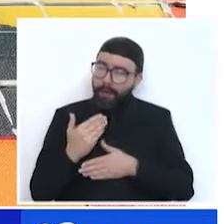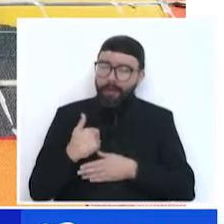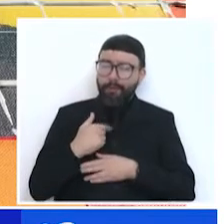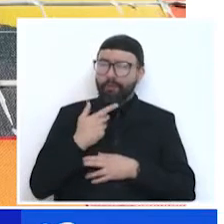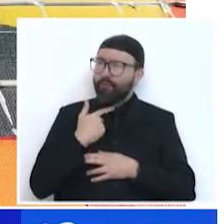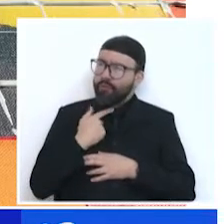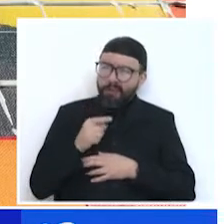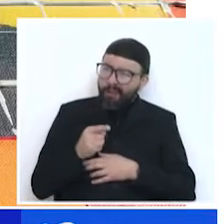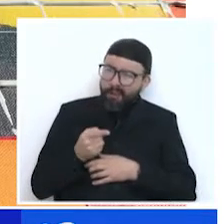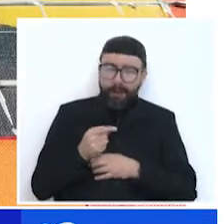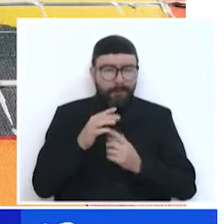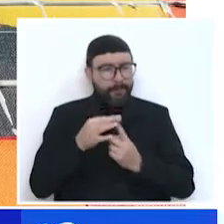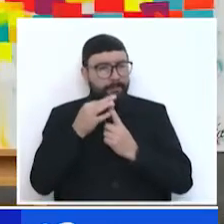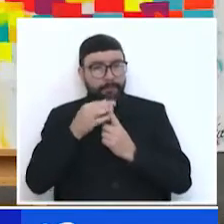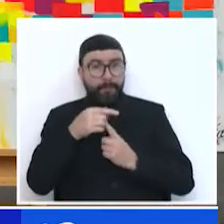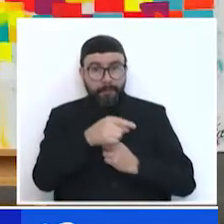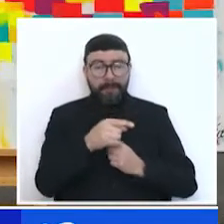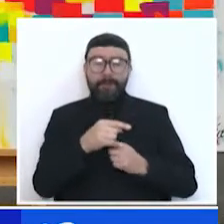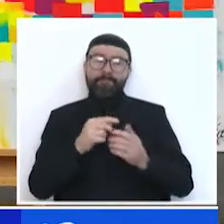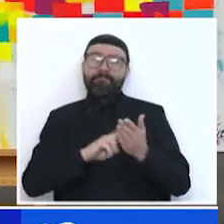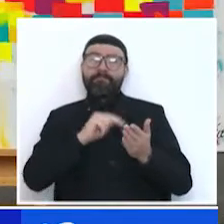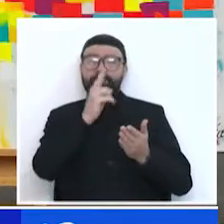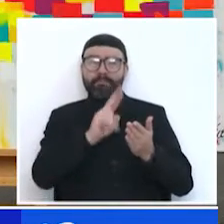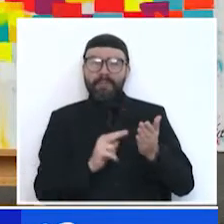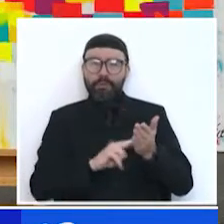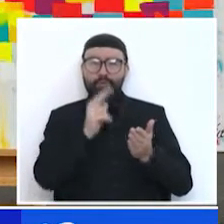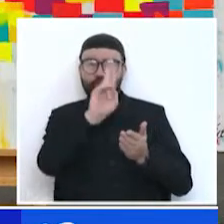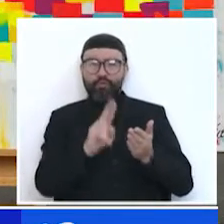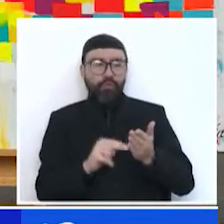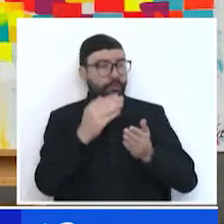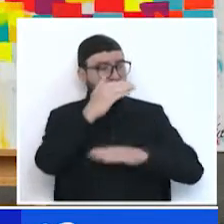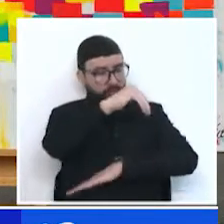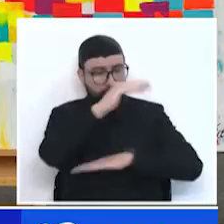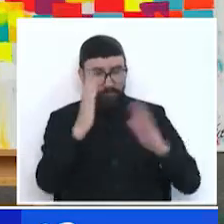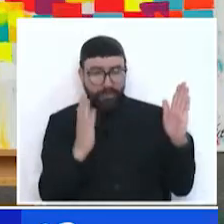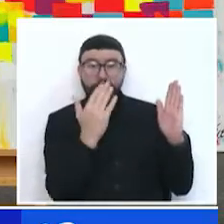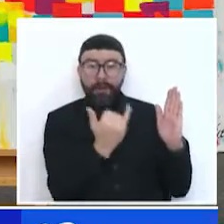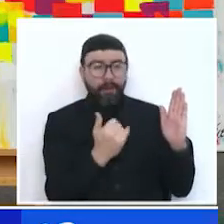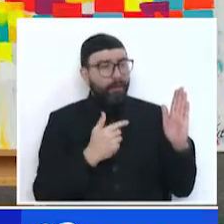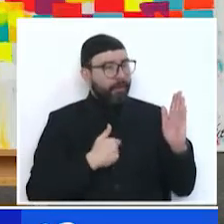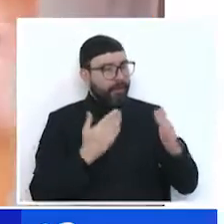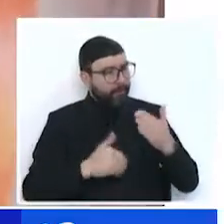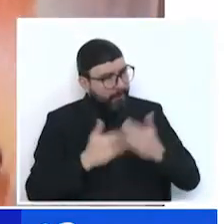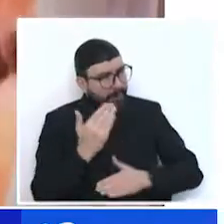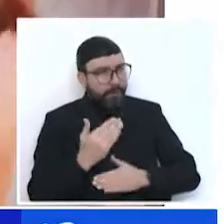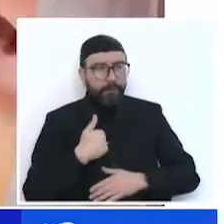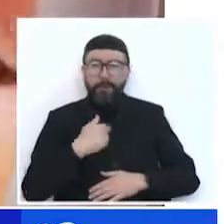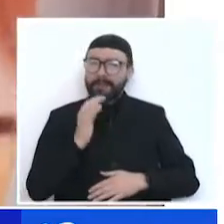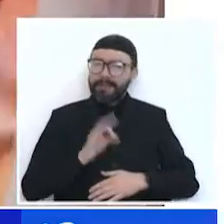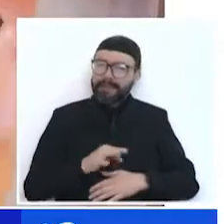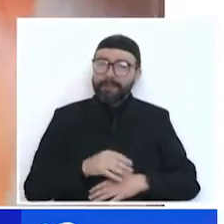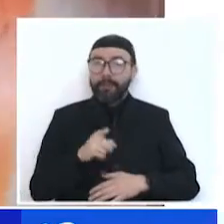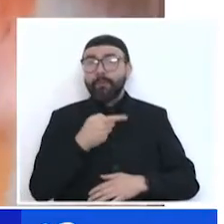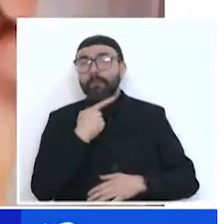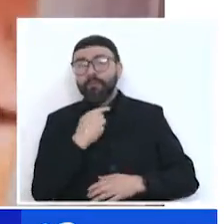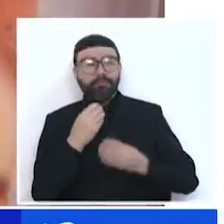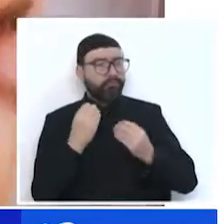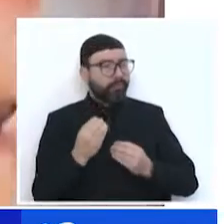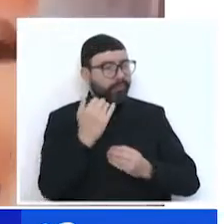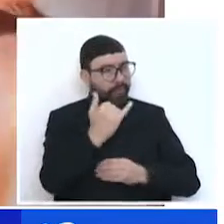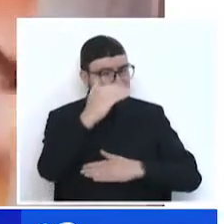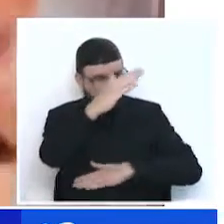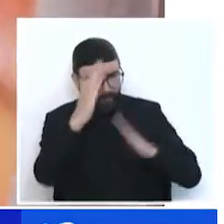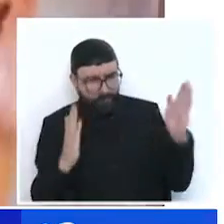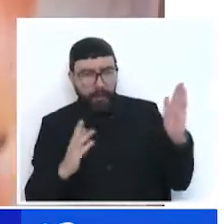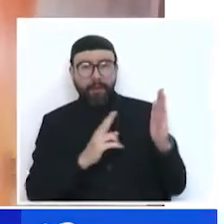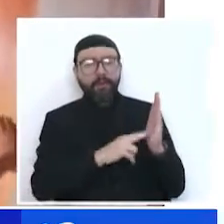que era la pintura sobre lienzo. De ahí inicié a pintar. siempre como hobby, nunca lo